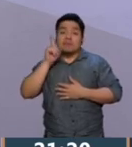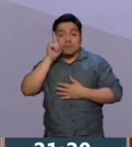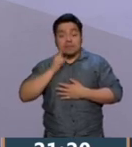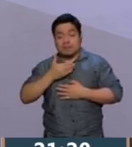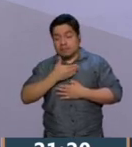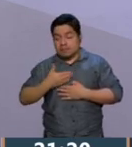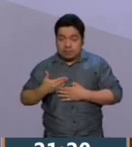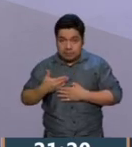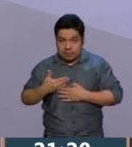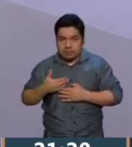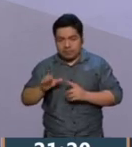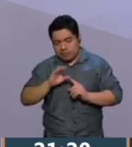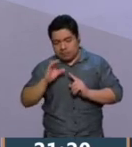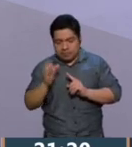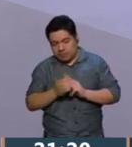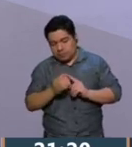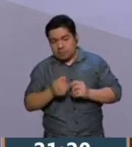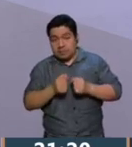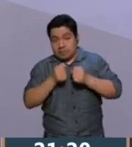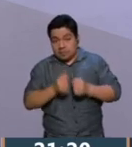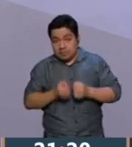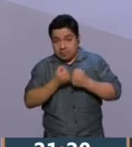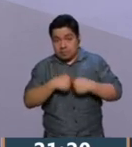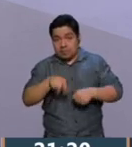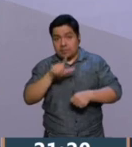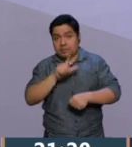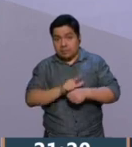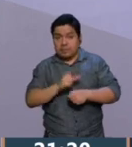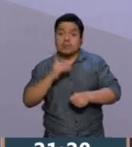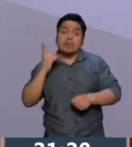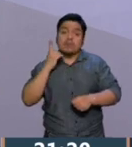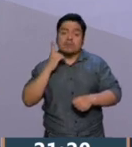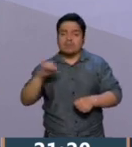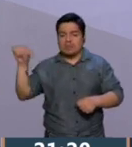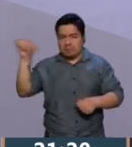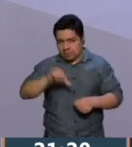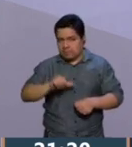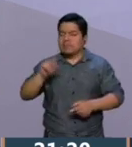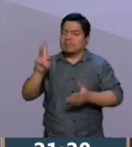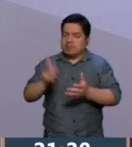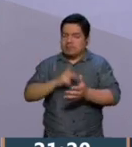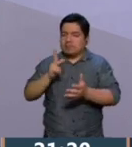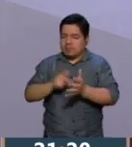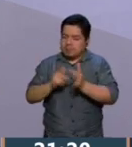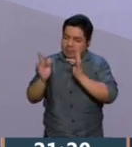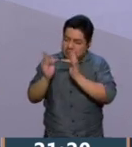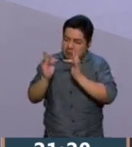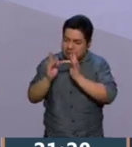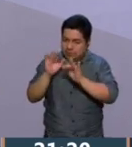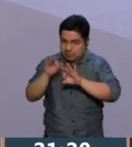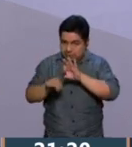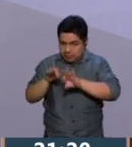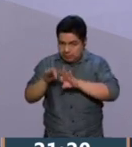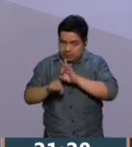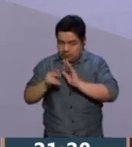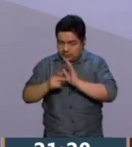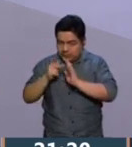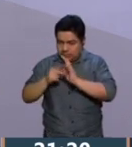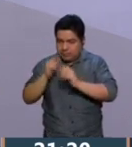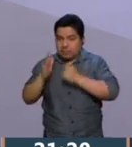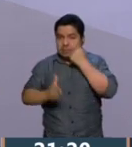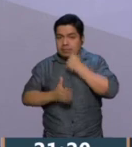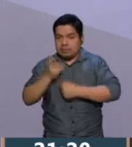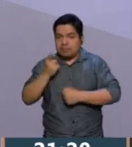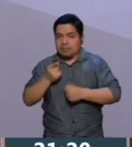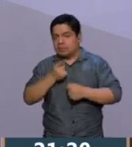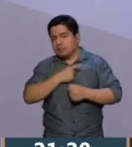de la Comisión de Seguridad Social en la Cámara de Diputados y hoy también estamos tratando de establecer comunicación con ella para hablar ya